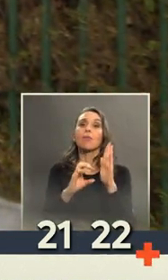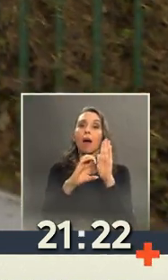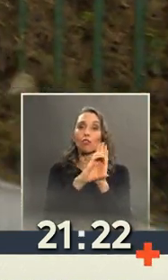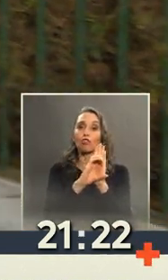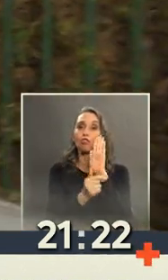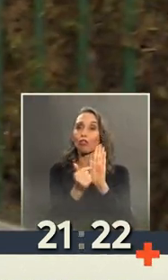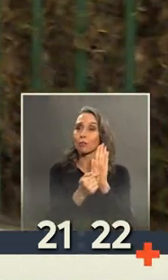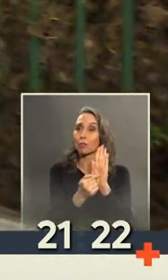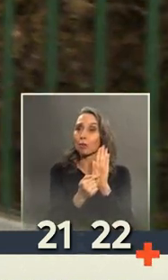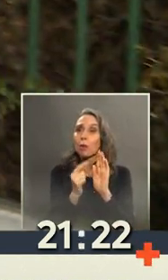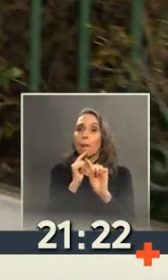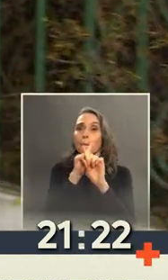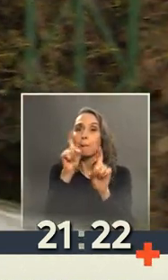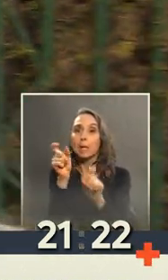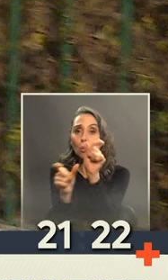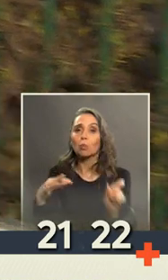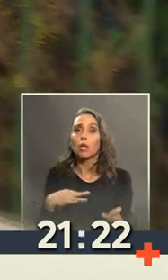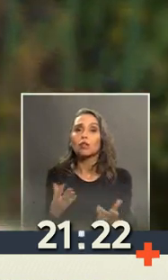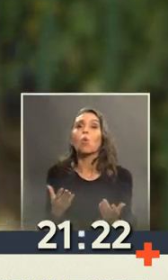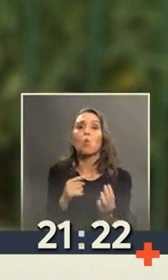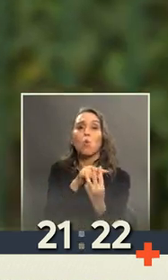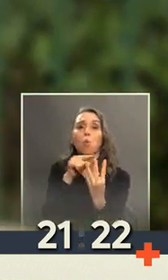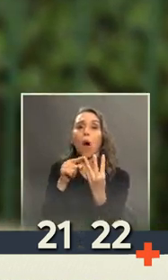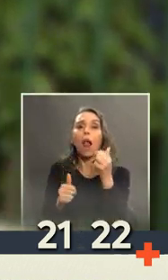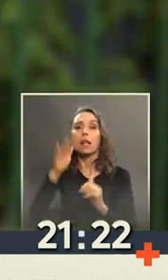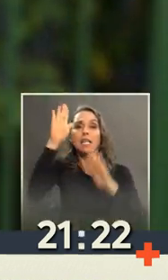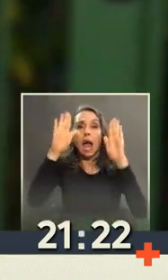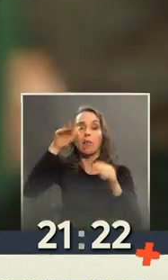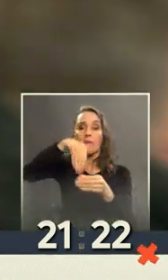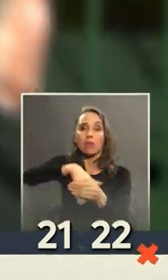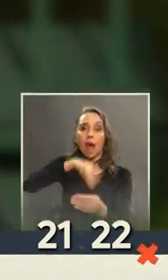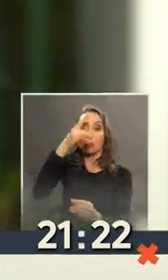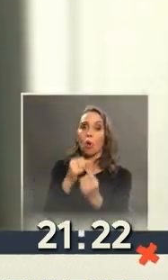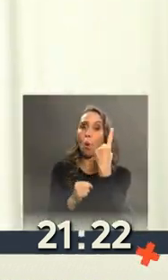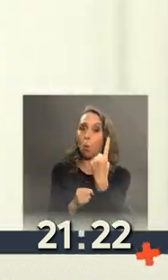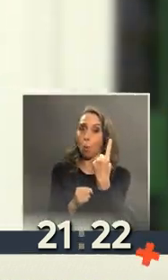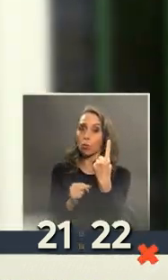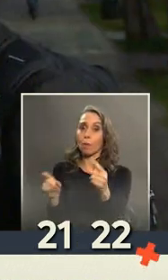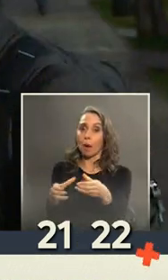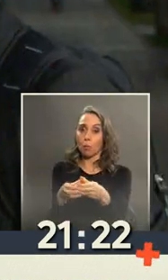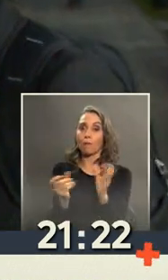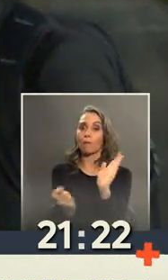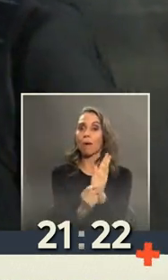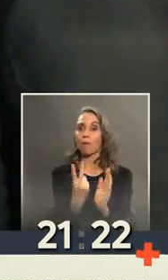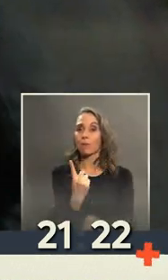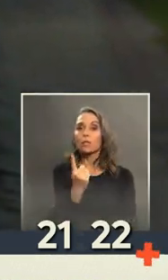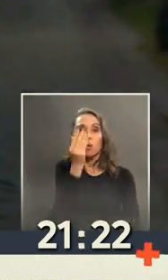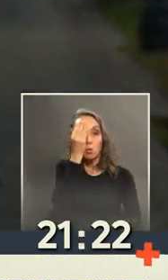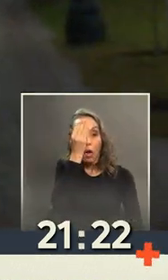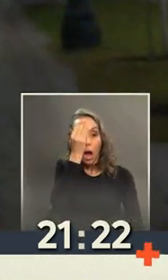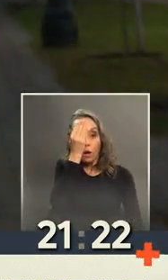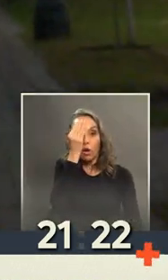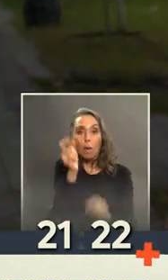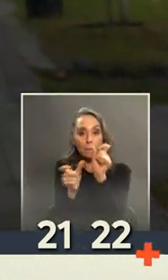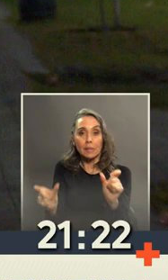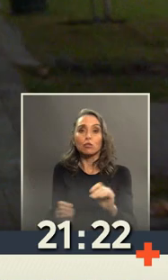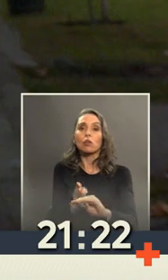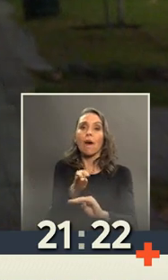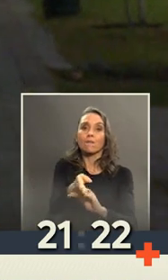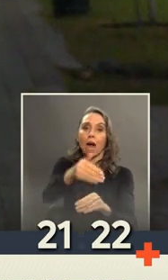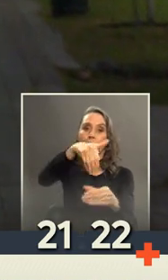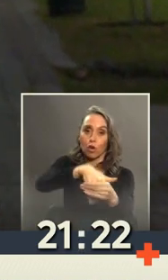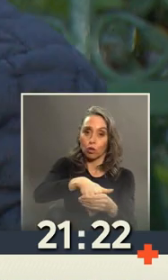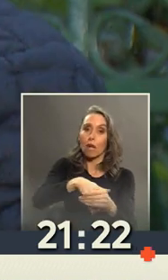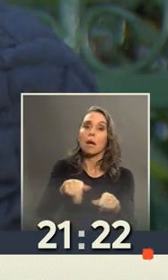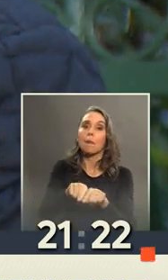La consulta ciudadana para elegir a un candidato presidencial único del sector quedó para el 21 de agosto. Será presencial, tal como las primarias legales